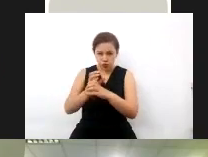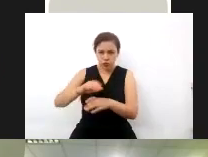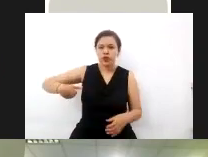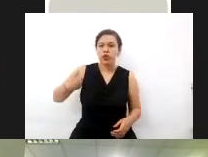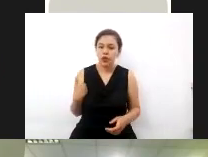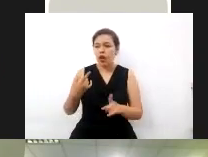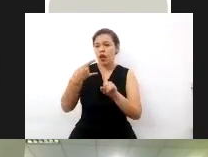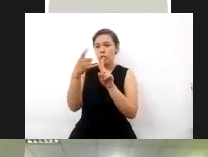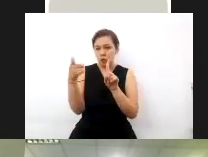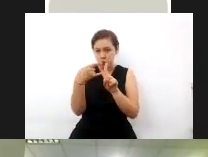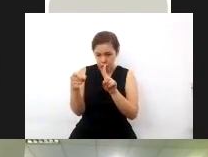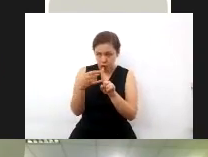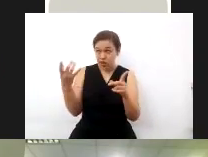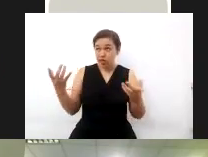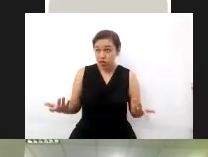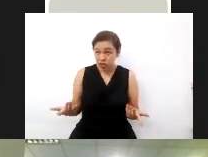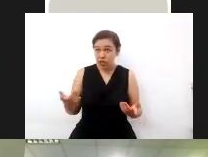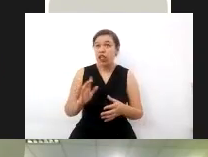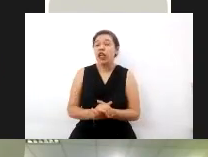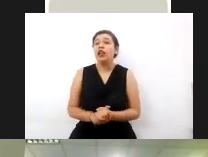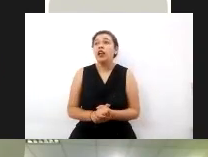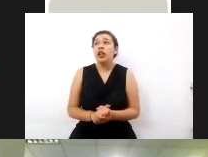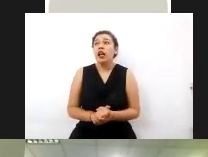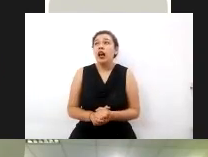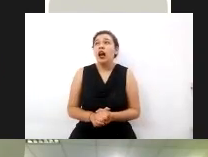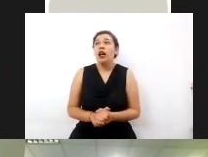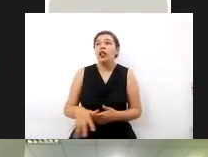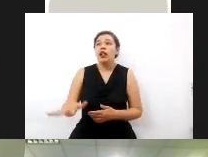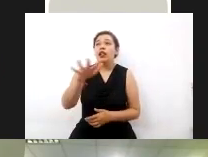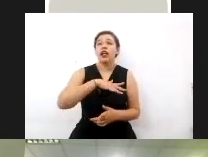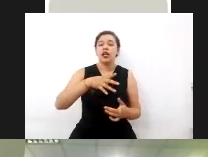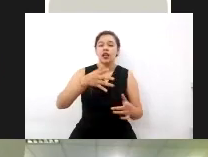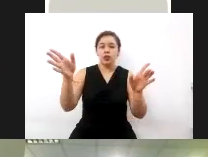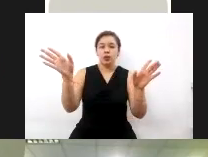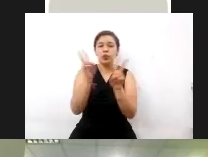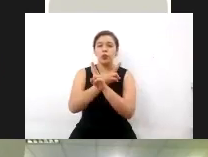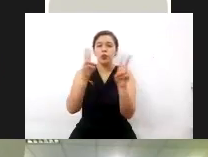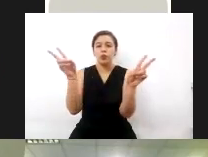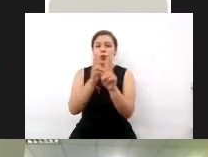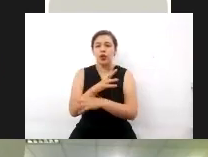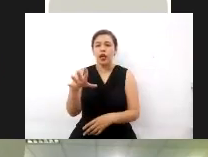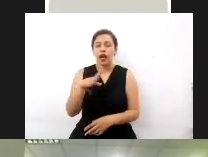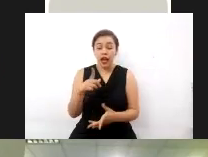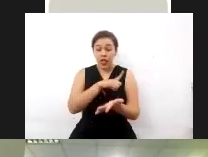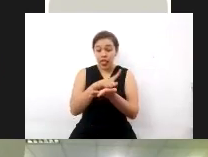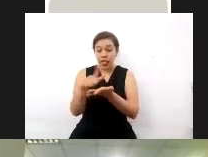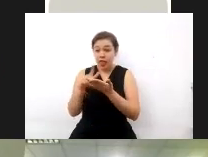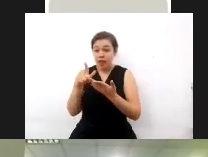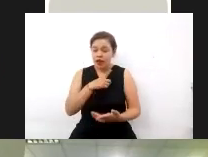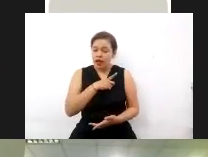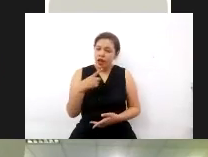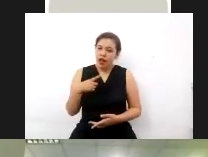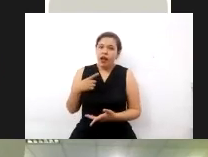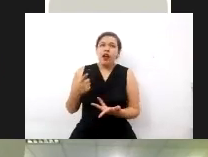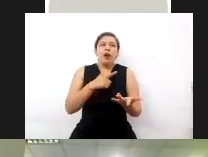puertas, algunas áreas que tienen ventilación. Tenemos que mantenerlo limpio. La limpieza en